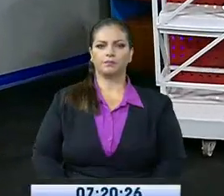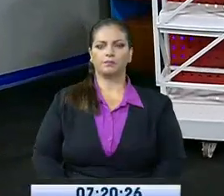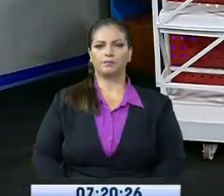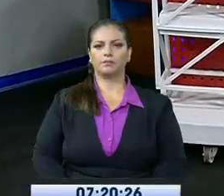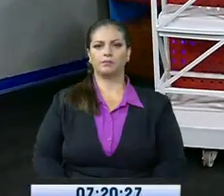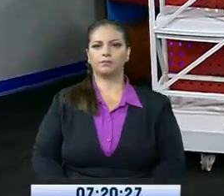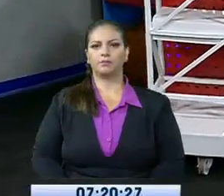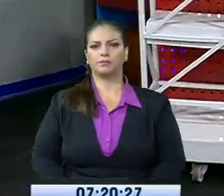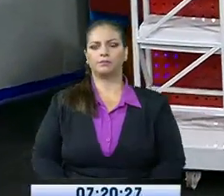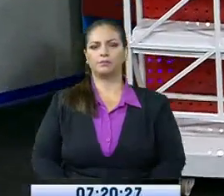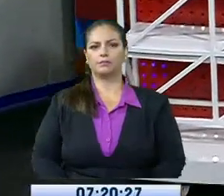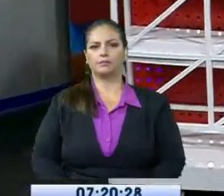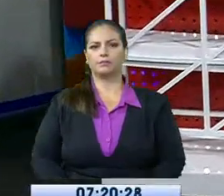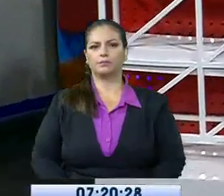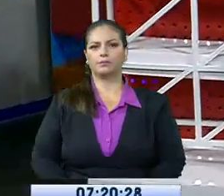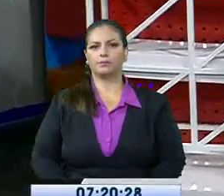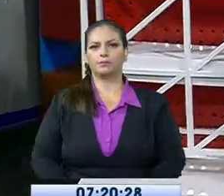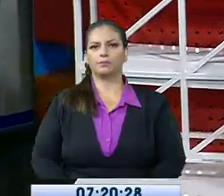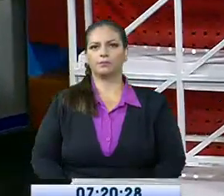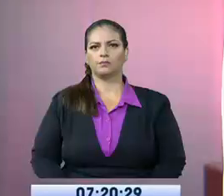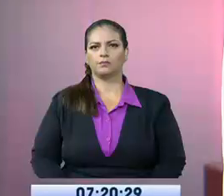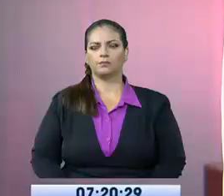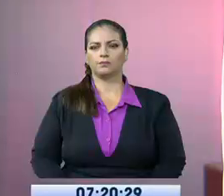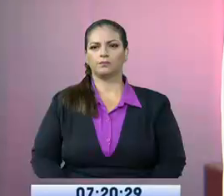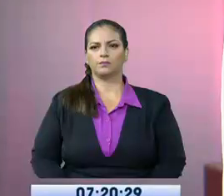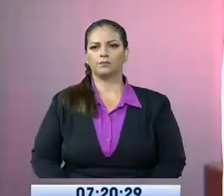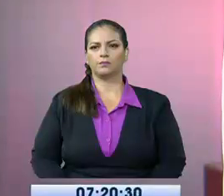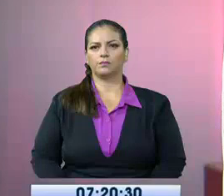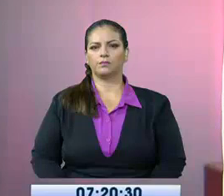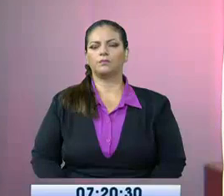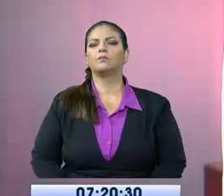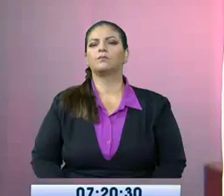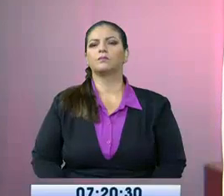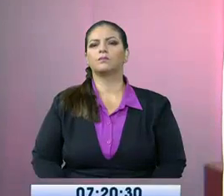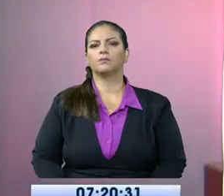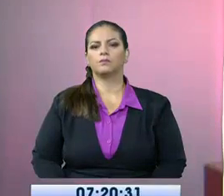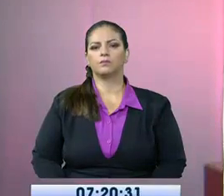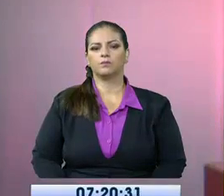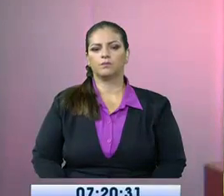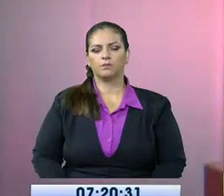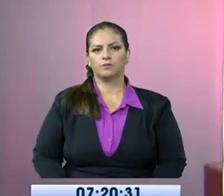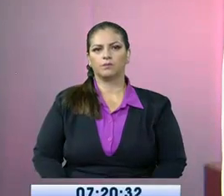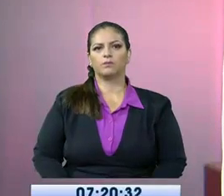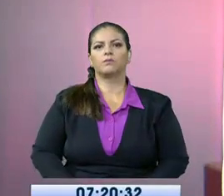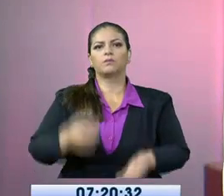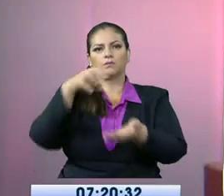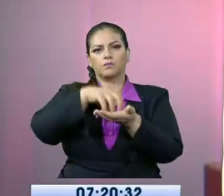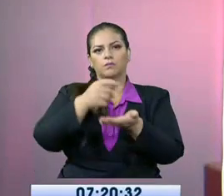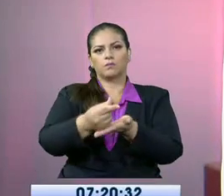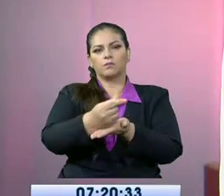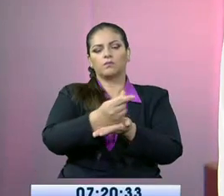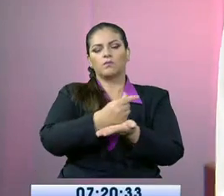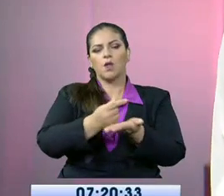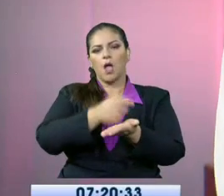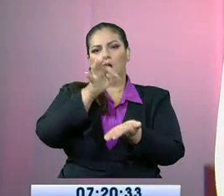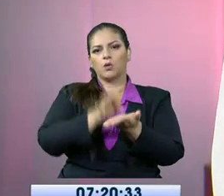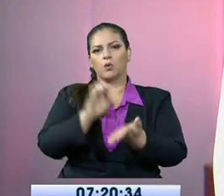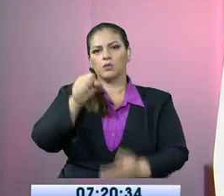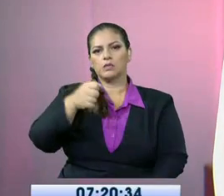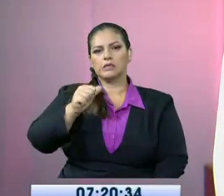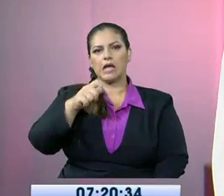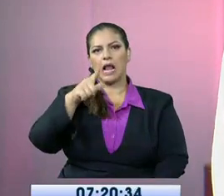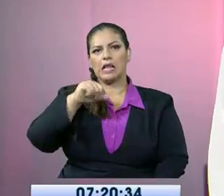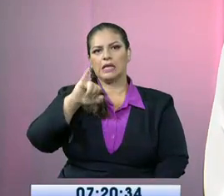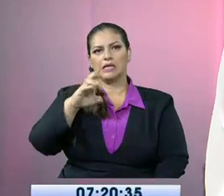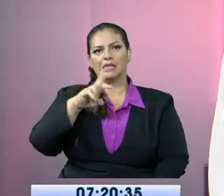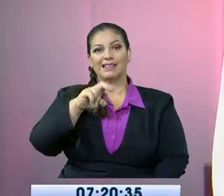Varios sujetos intentaron robar una vivienda en la parroquia Junquillal del cantón Salitre en la provincia del Guayas. Lo que no esperaban